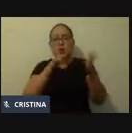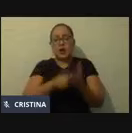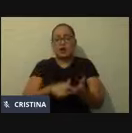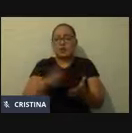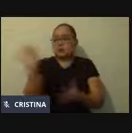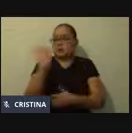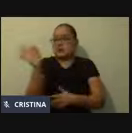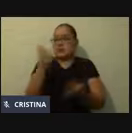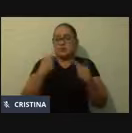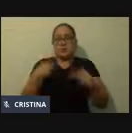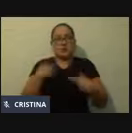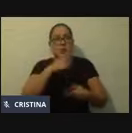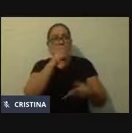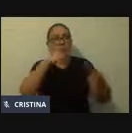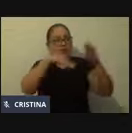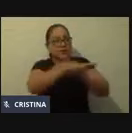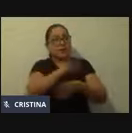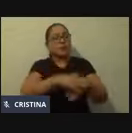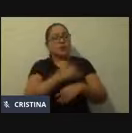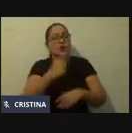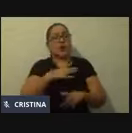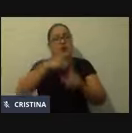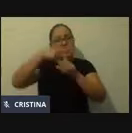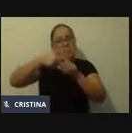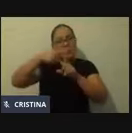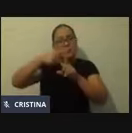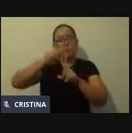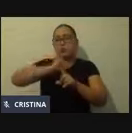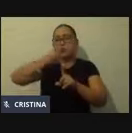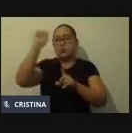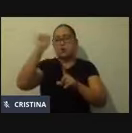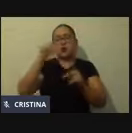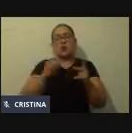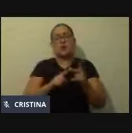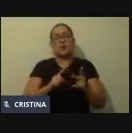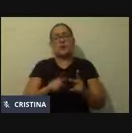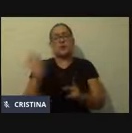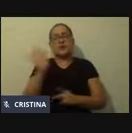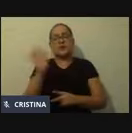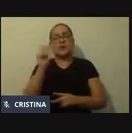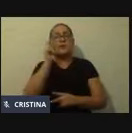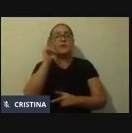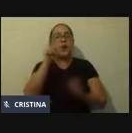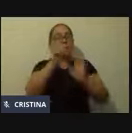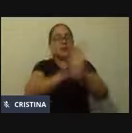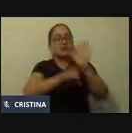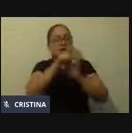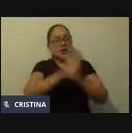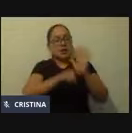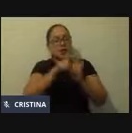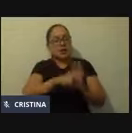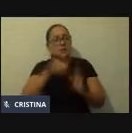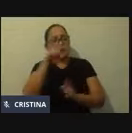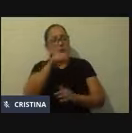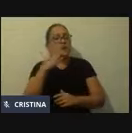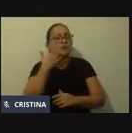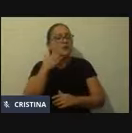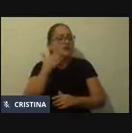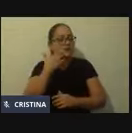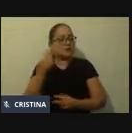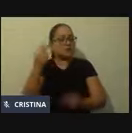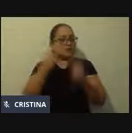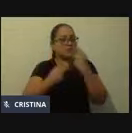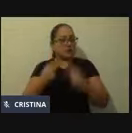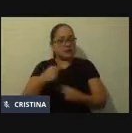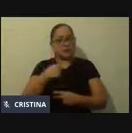acceso porque tienes la temperatura alta. De hecho, si lo puedes ver en mi Instagram y en Facebook, Strixia